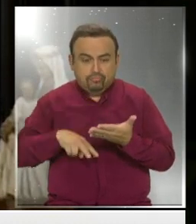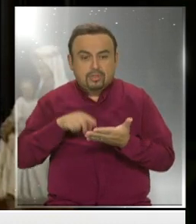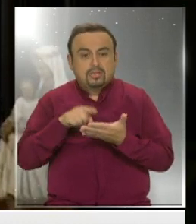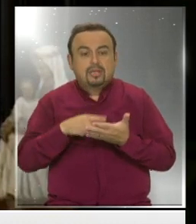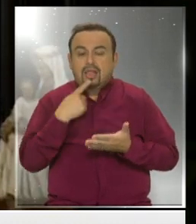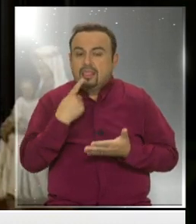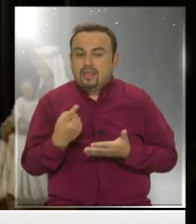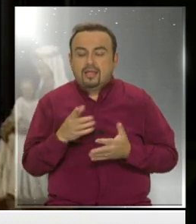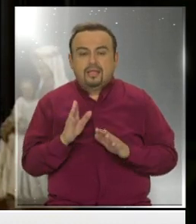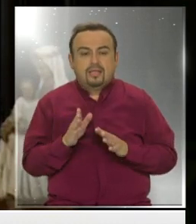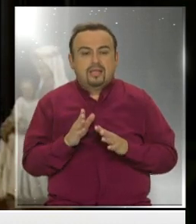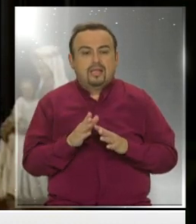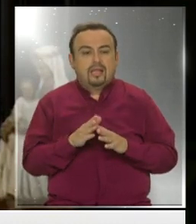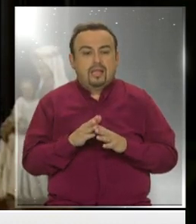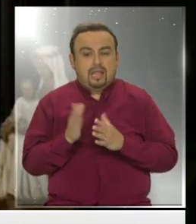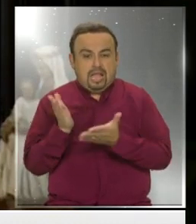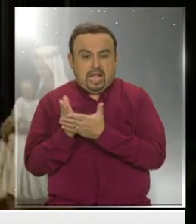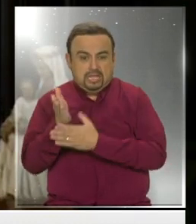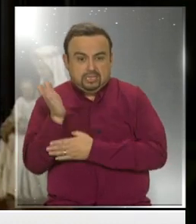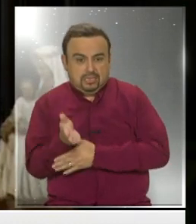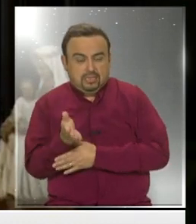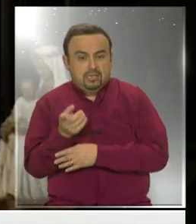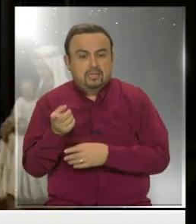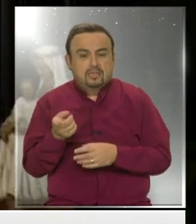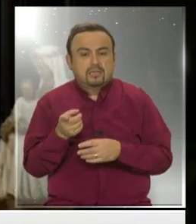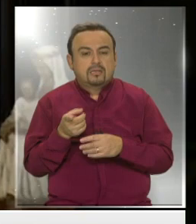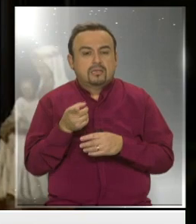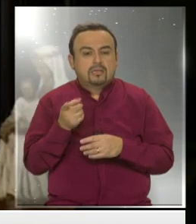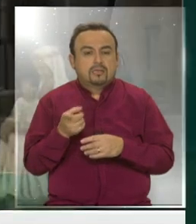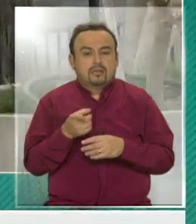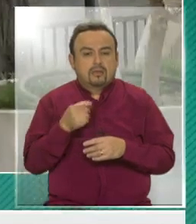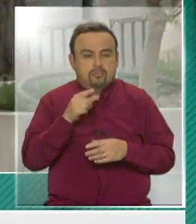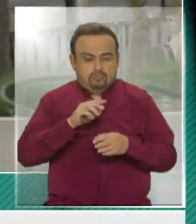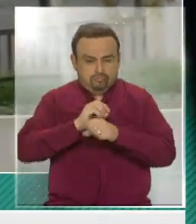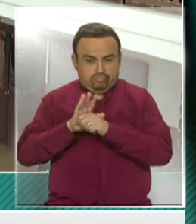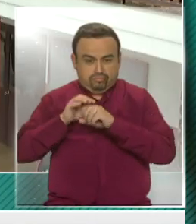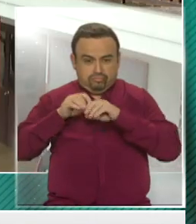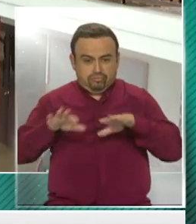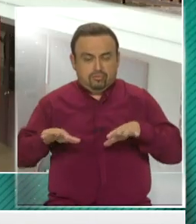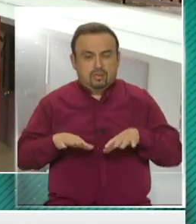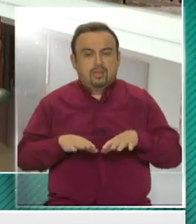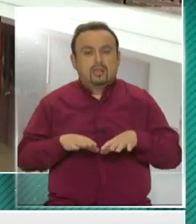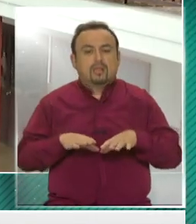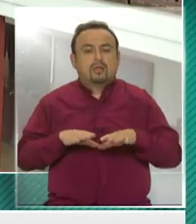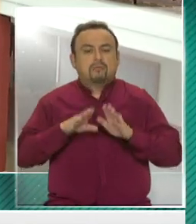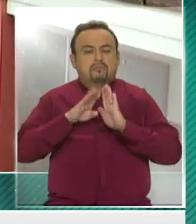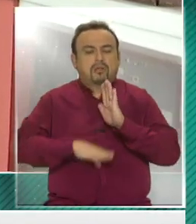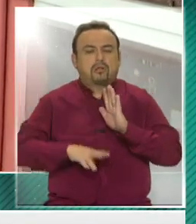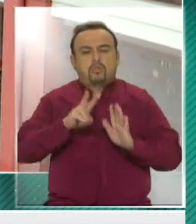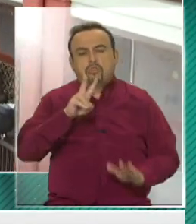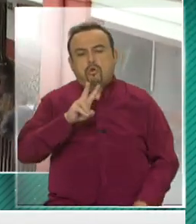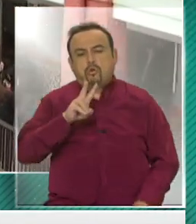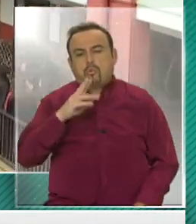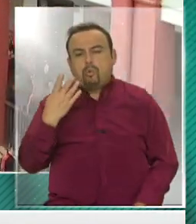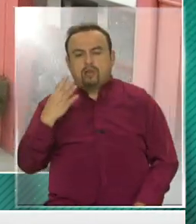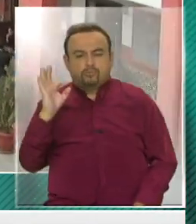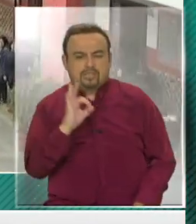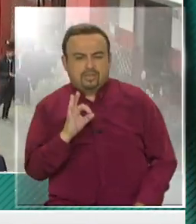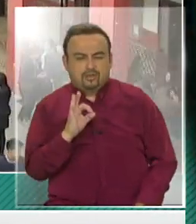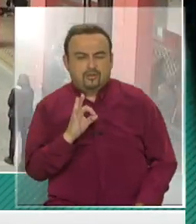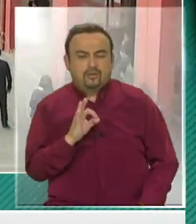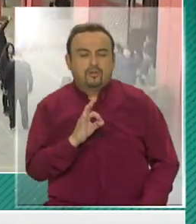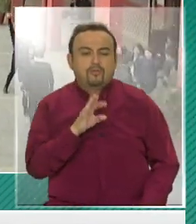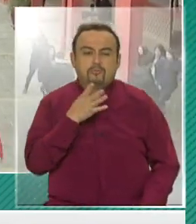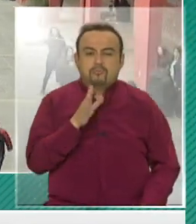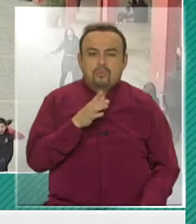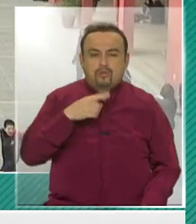peso del suspender clases en la infección por coronavirus es muy bajito un 2 a un 4 por ciento como